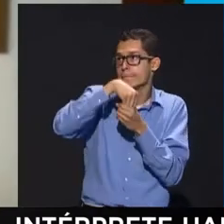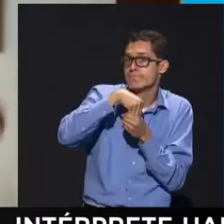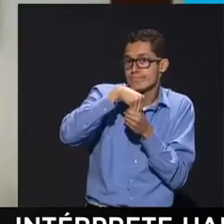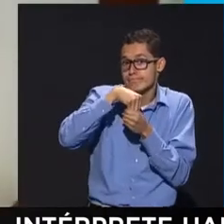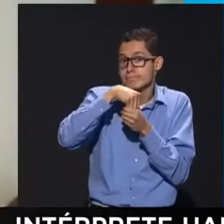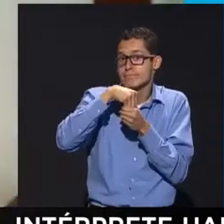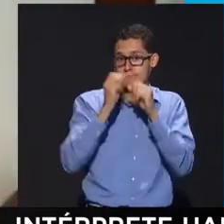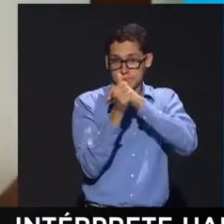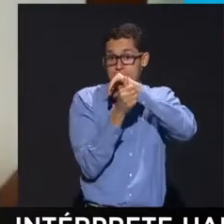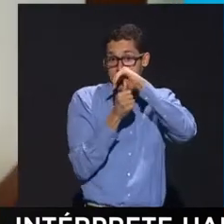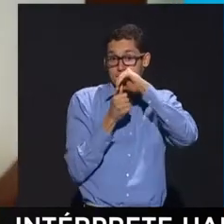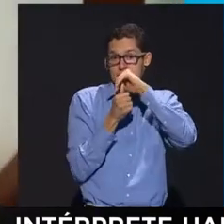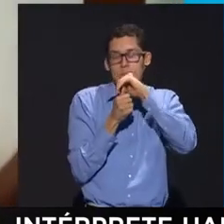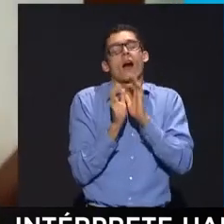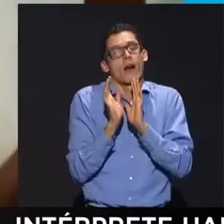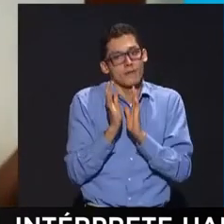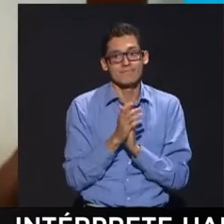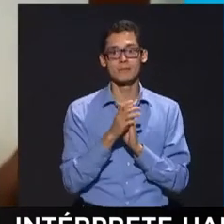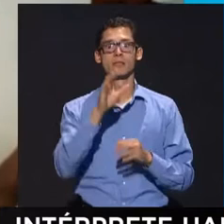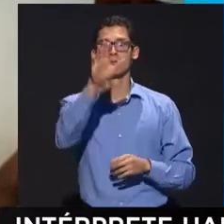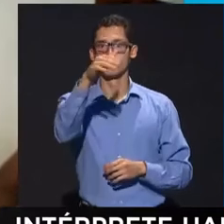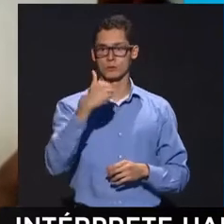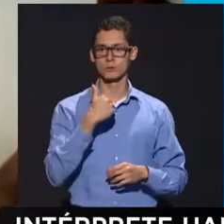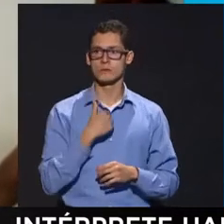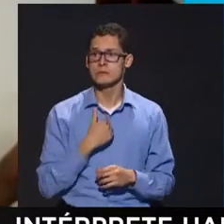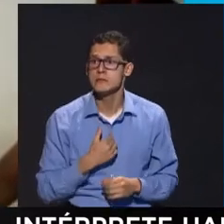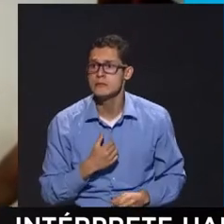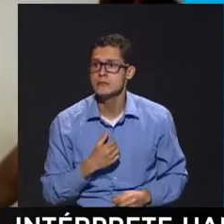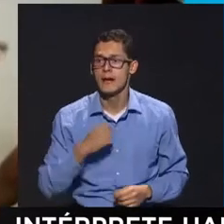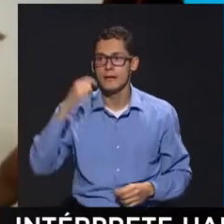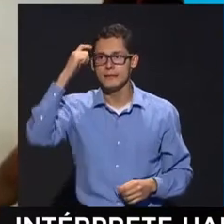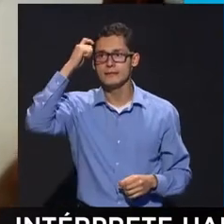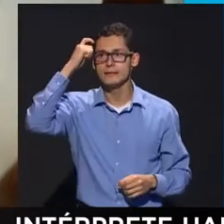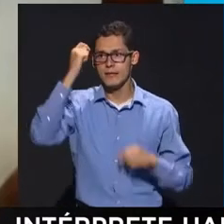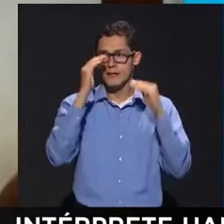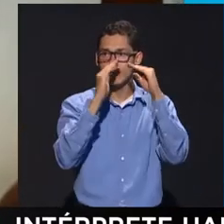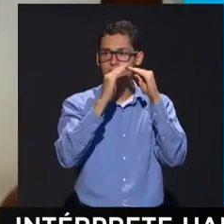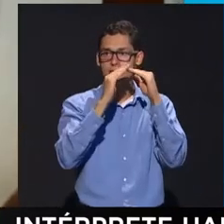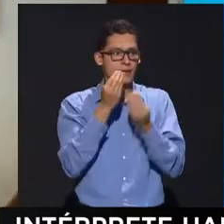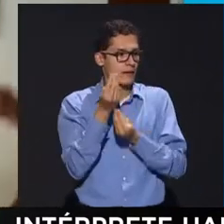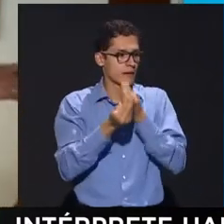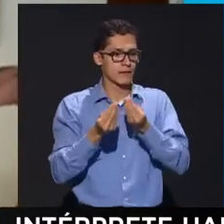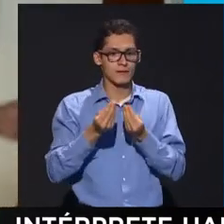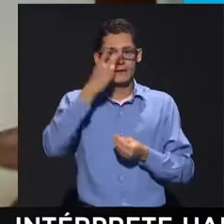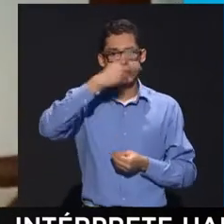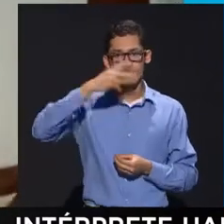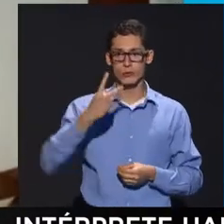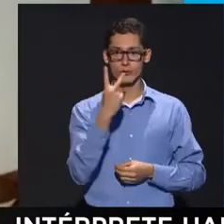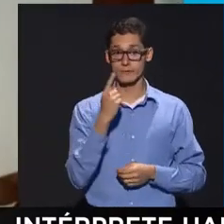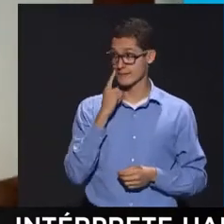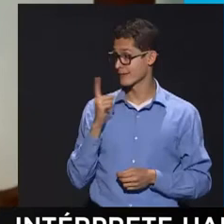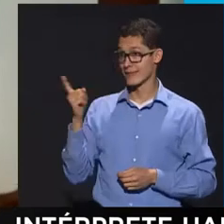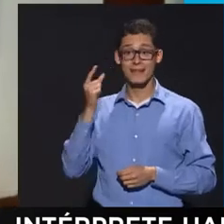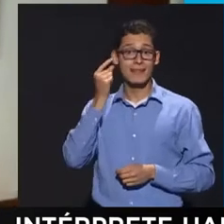tocó reinventarnos, nos tocó como a mí y a todos los papás enseñarle a los niños y ser la profesora de ellos. Yo tengo la niña que está